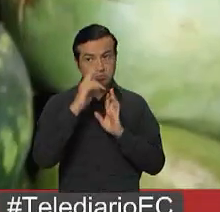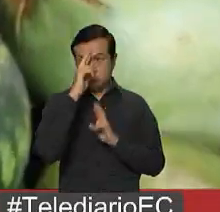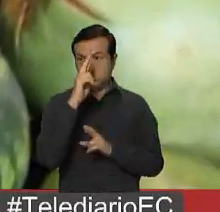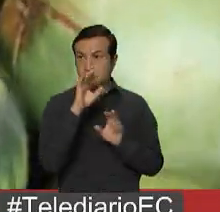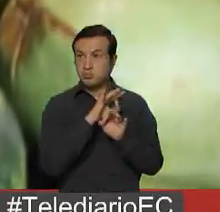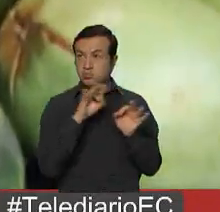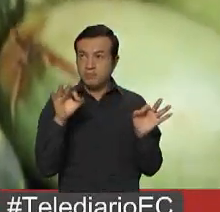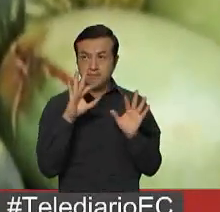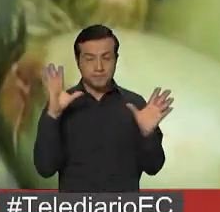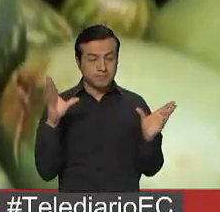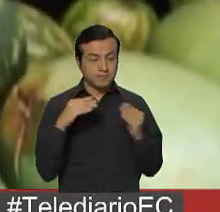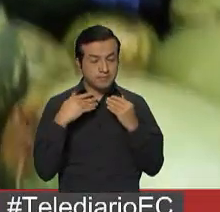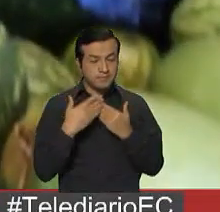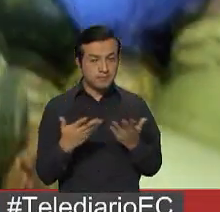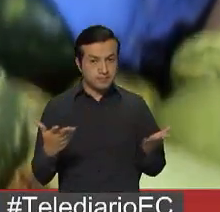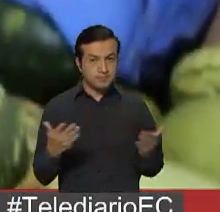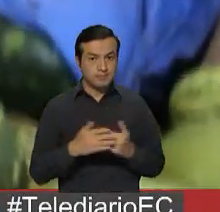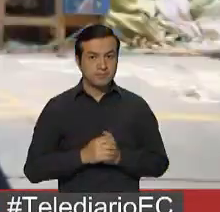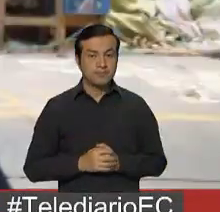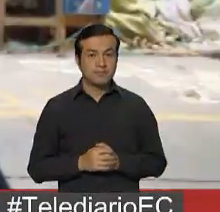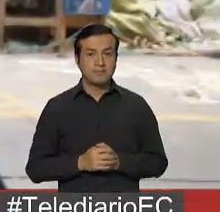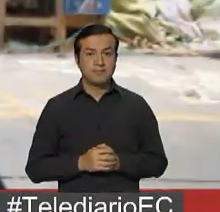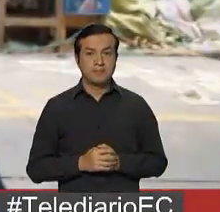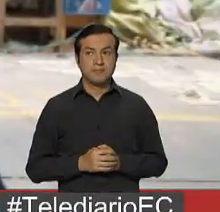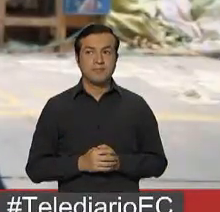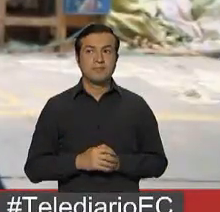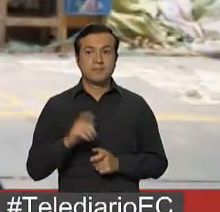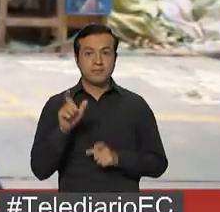esenciales en esta emergencia